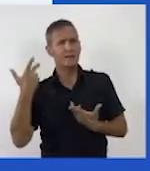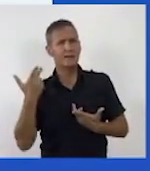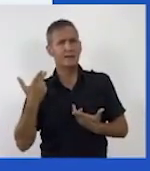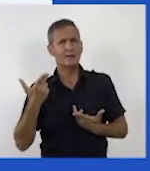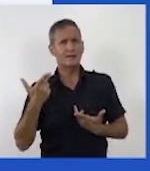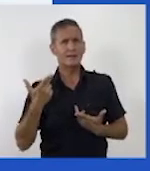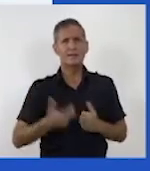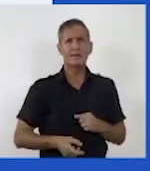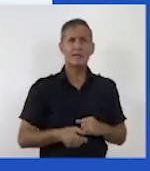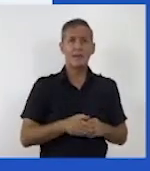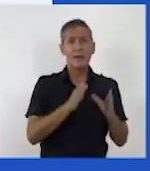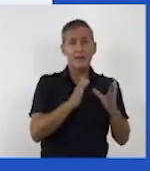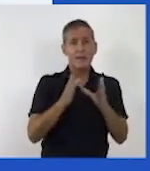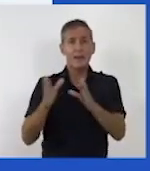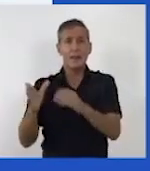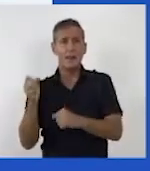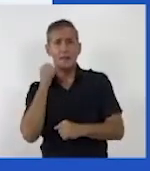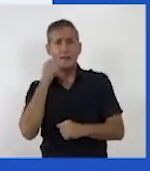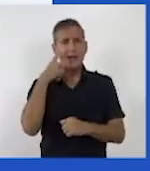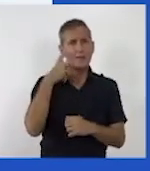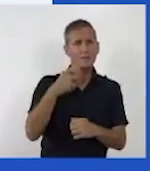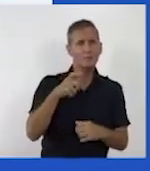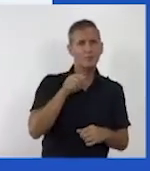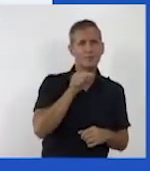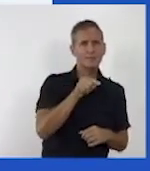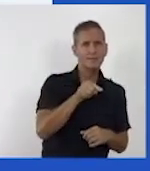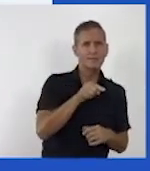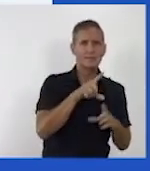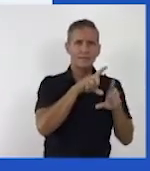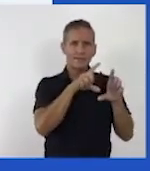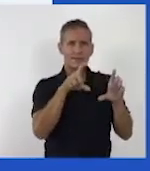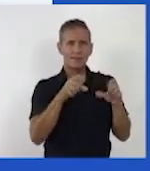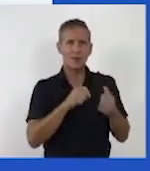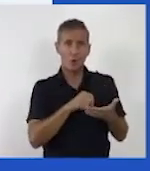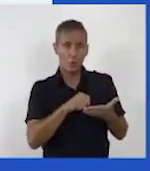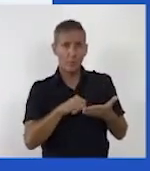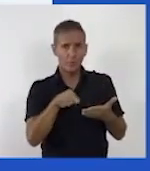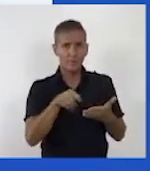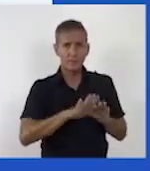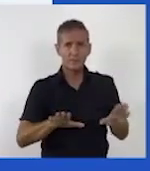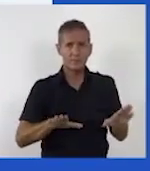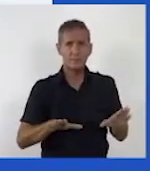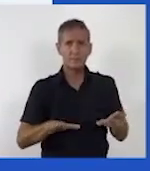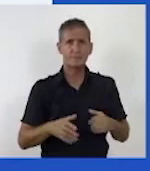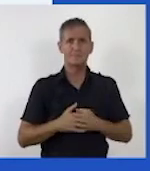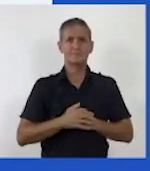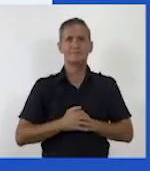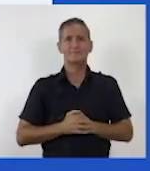las partes fundamentales de este texto copiaron la orden